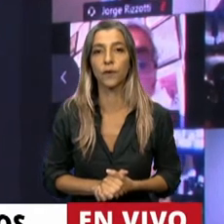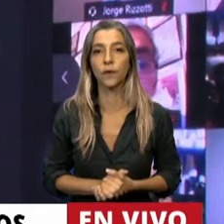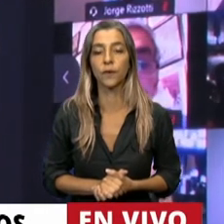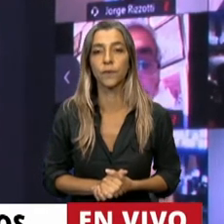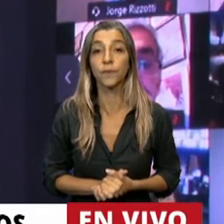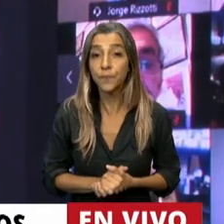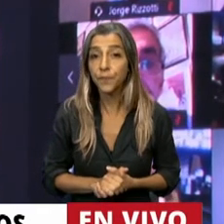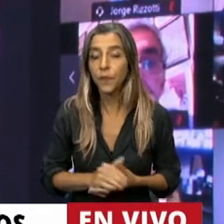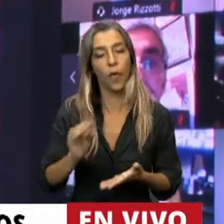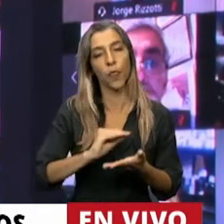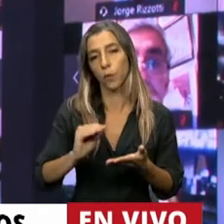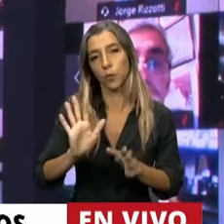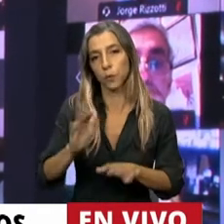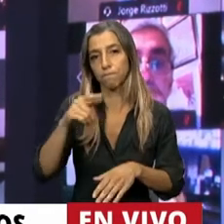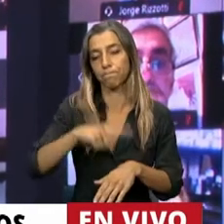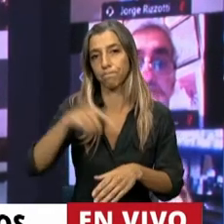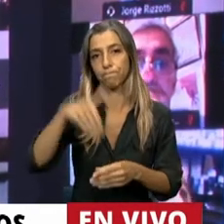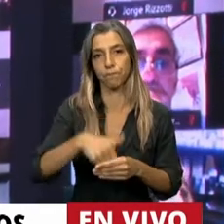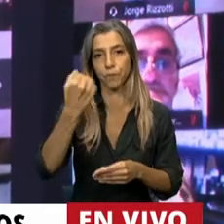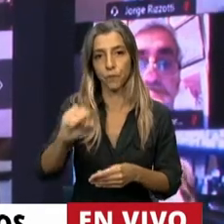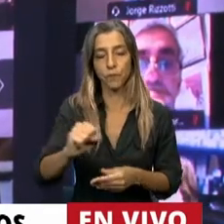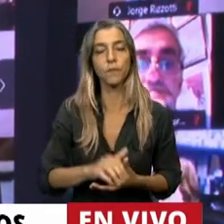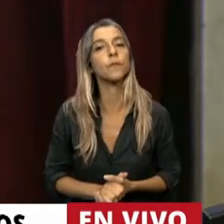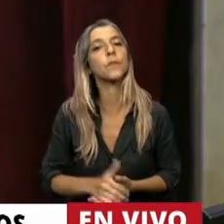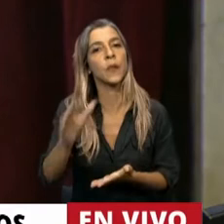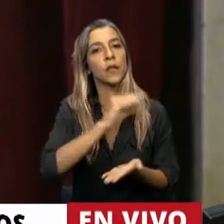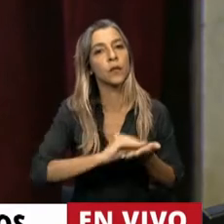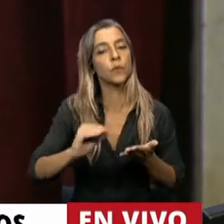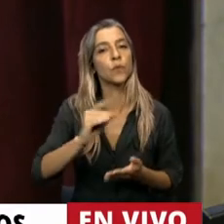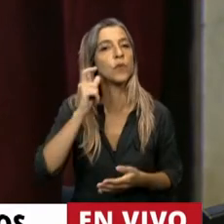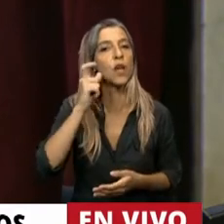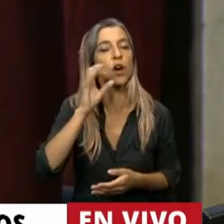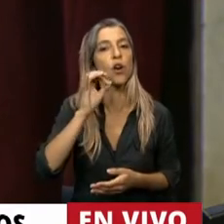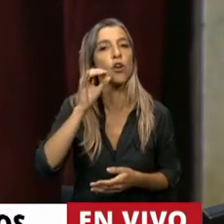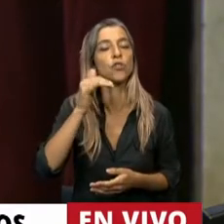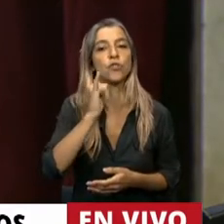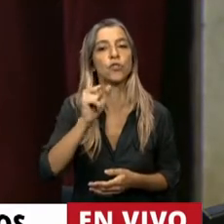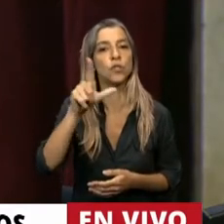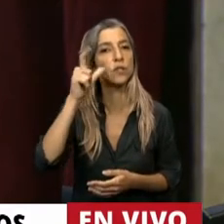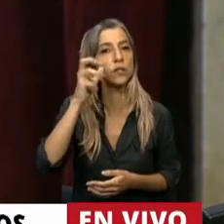diputada ausente a la hora de votar digo diputada gonzález josefina